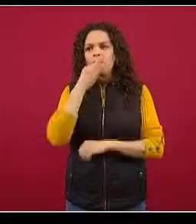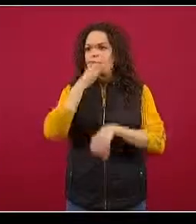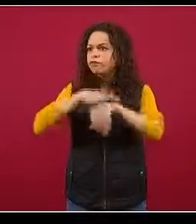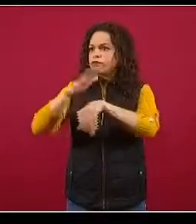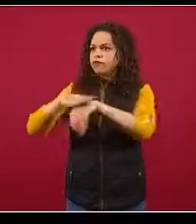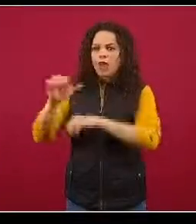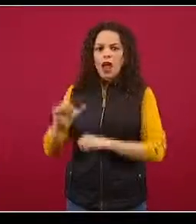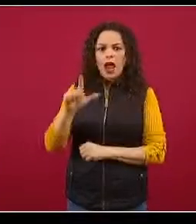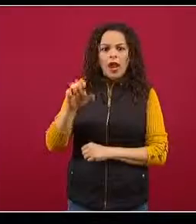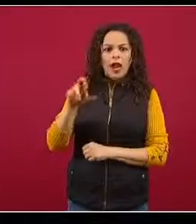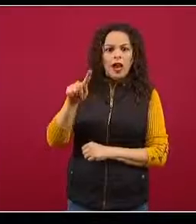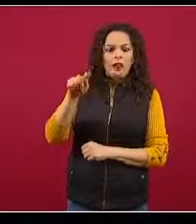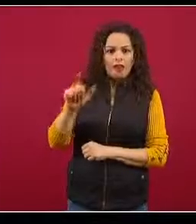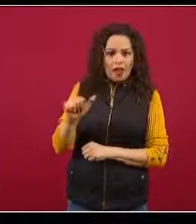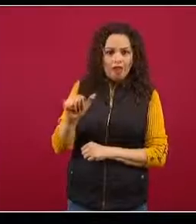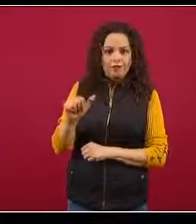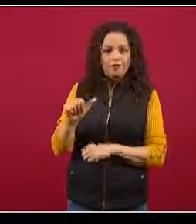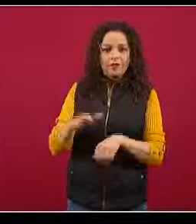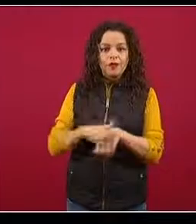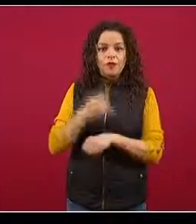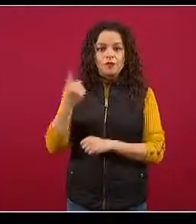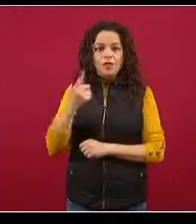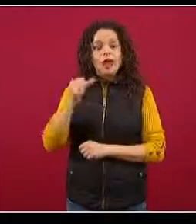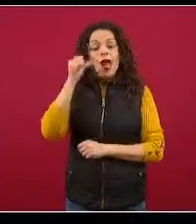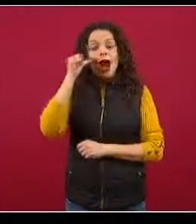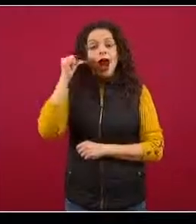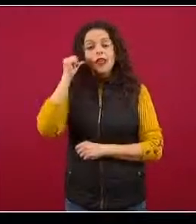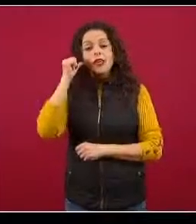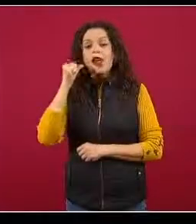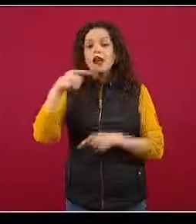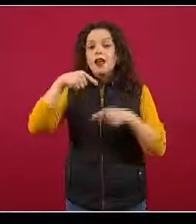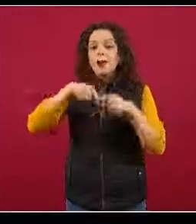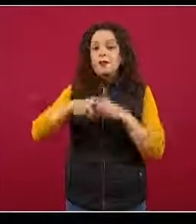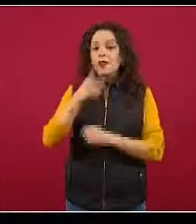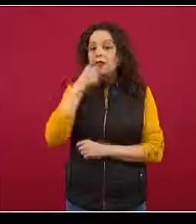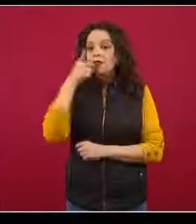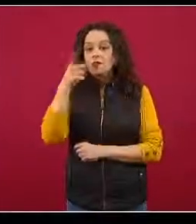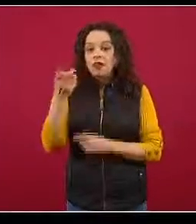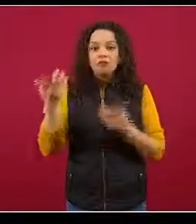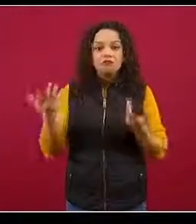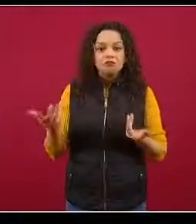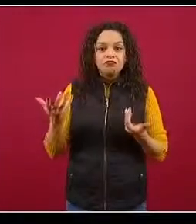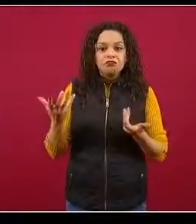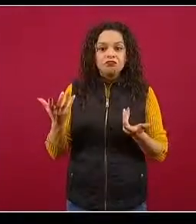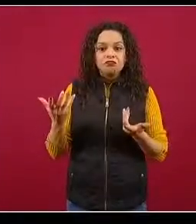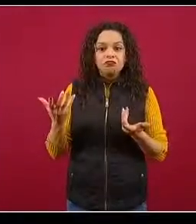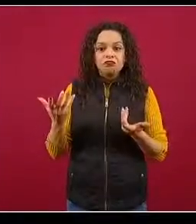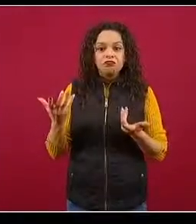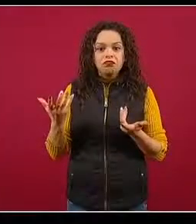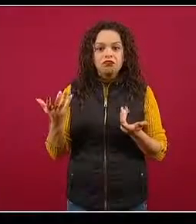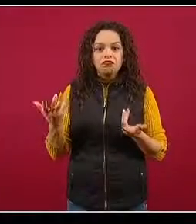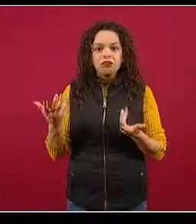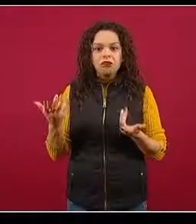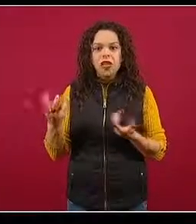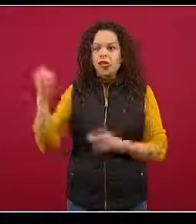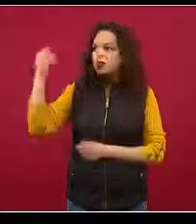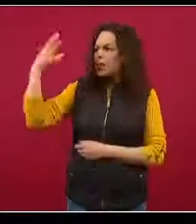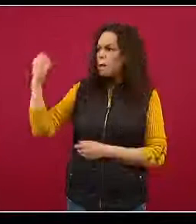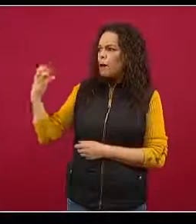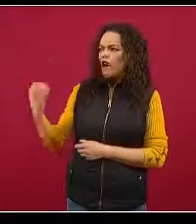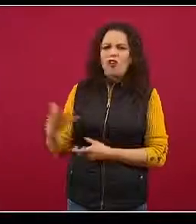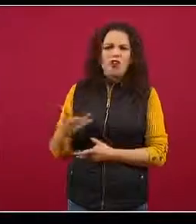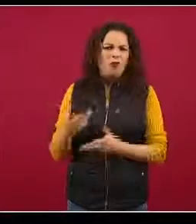centró ayer a partir de la frase del doctor Gatell, ¿no?, que poco importaba la alarma sanitaria o el semáforo